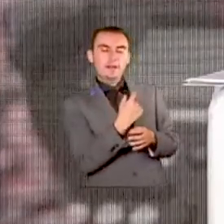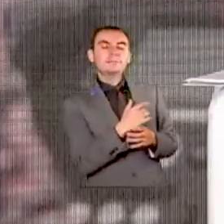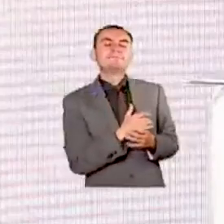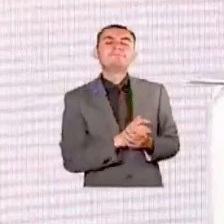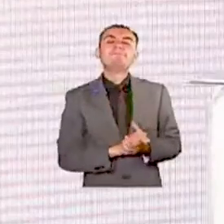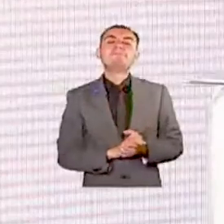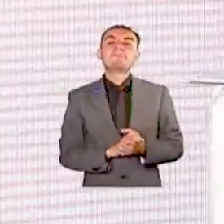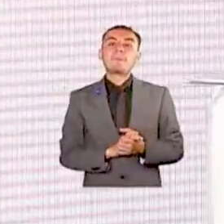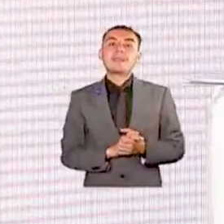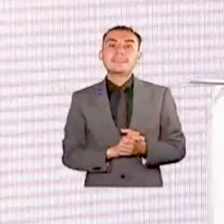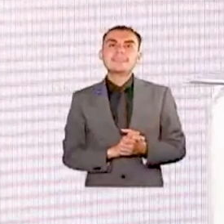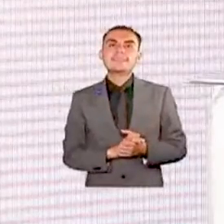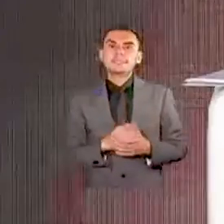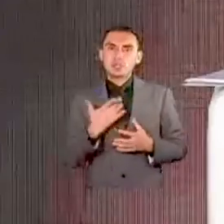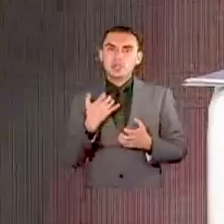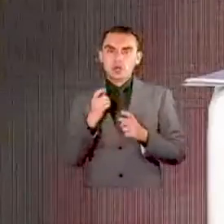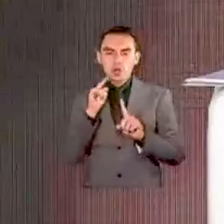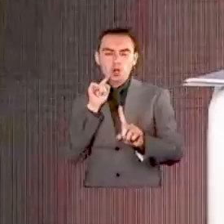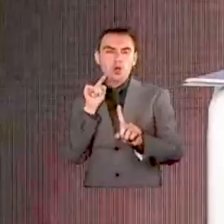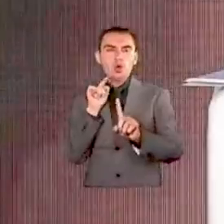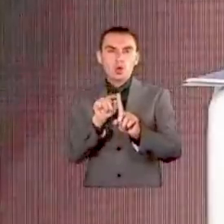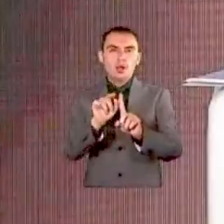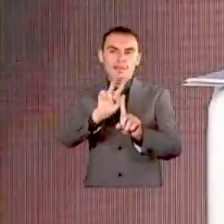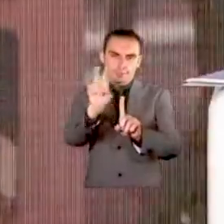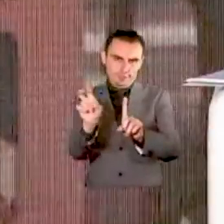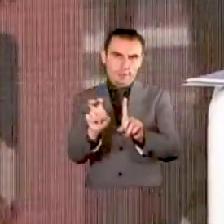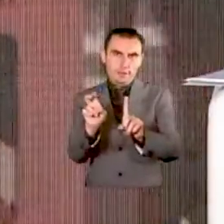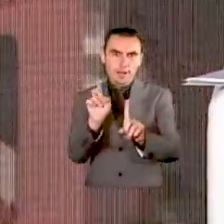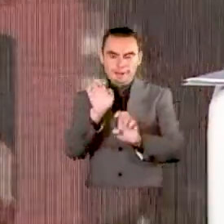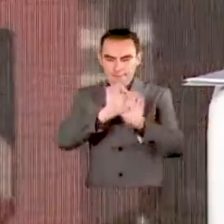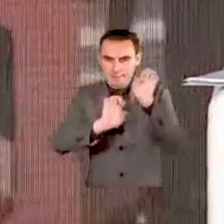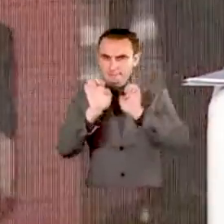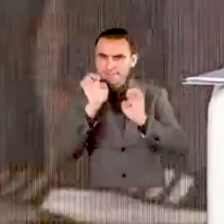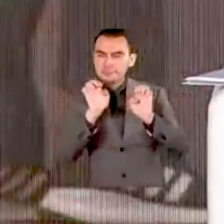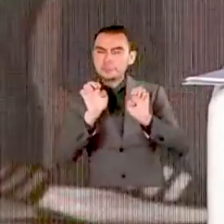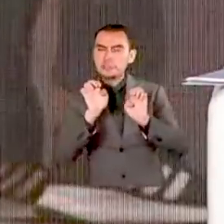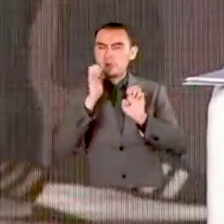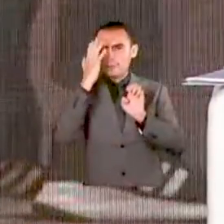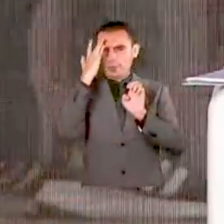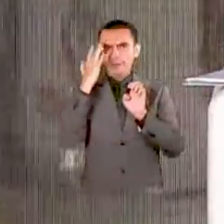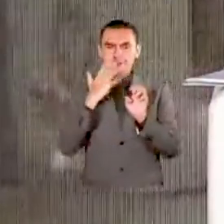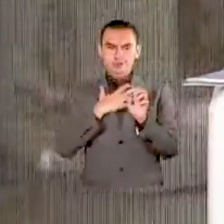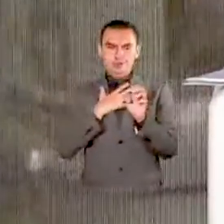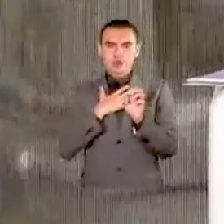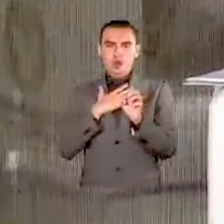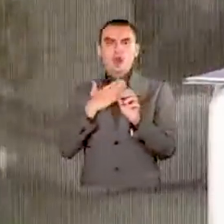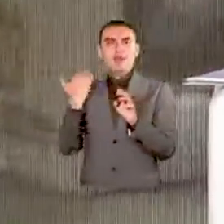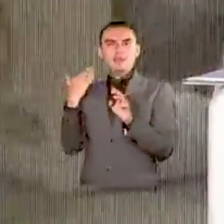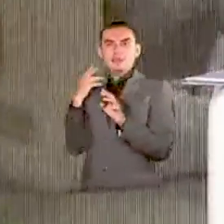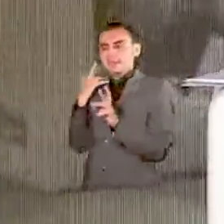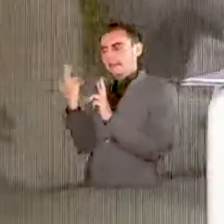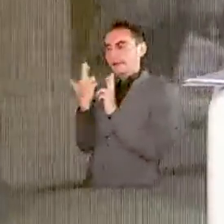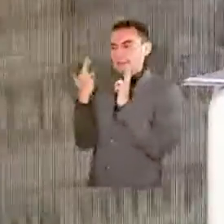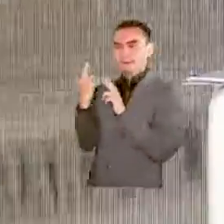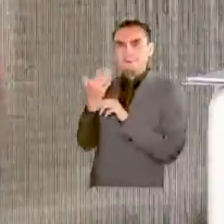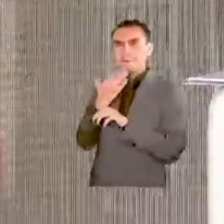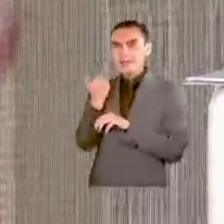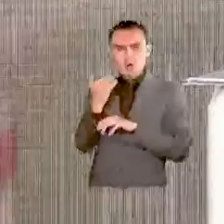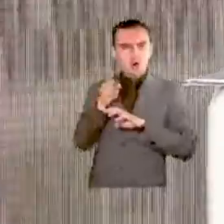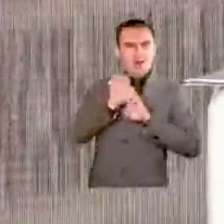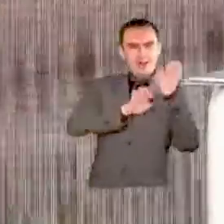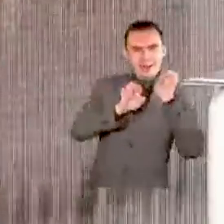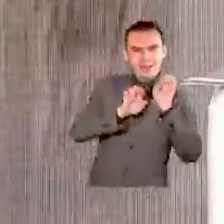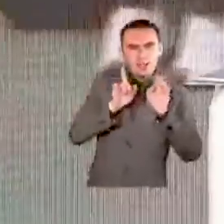que lo hizo, y que yo la orienté hacia el tema de prevención, porque es mi lema, que lo preventivo es mejor que lo